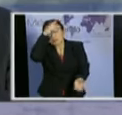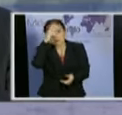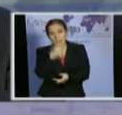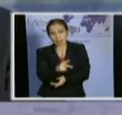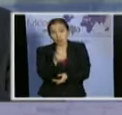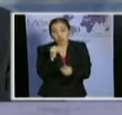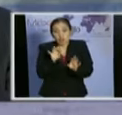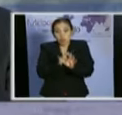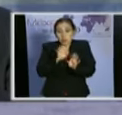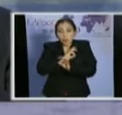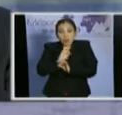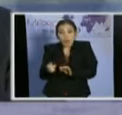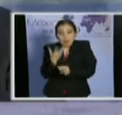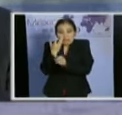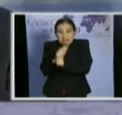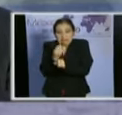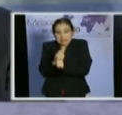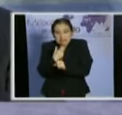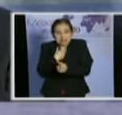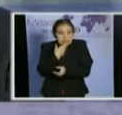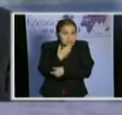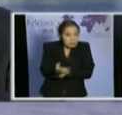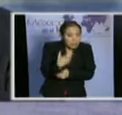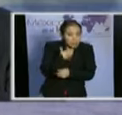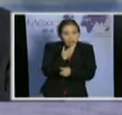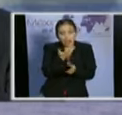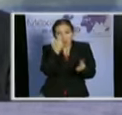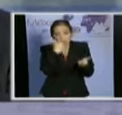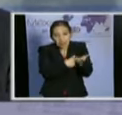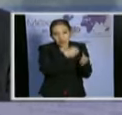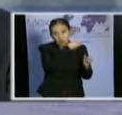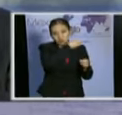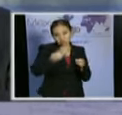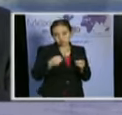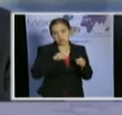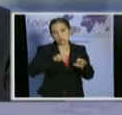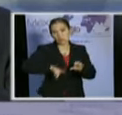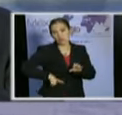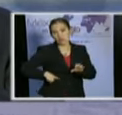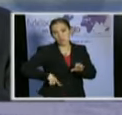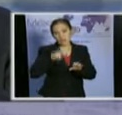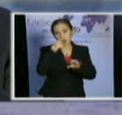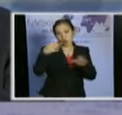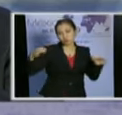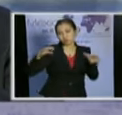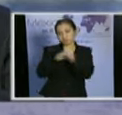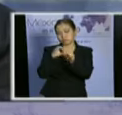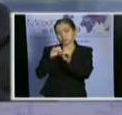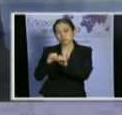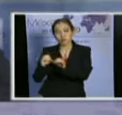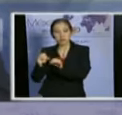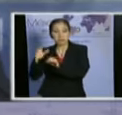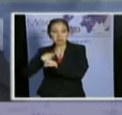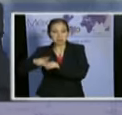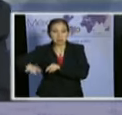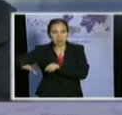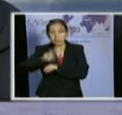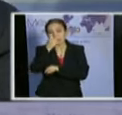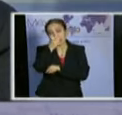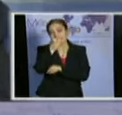sobre todo cómo podemos mejorar la capacidad de las administraciones públicas en la vinculación con sociedad civil. Esta es una de